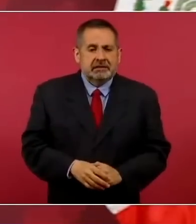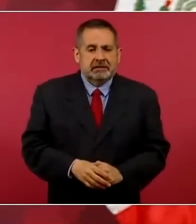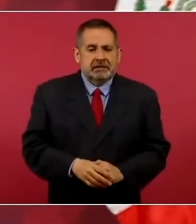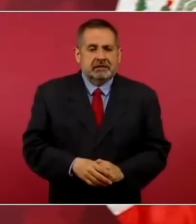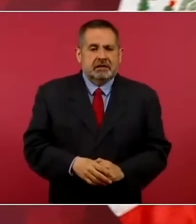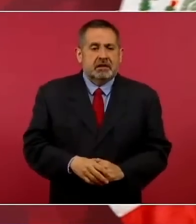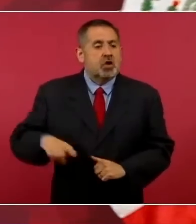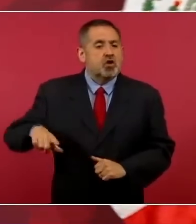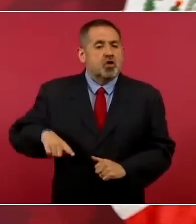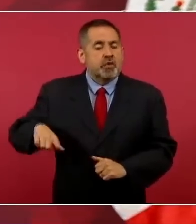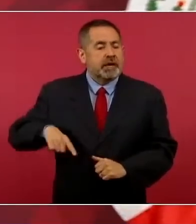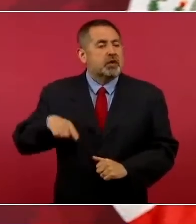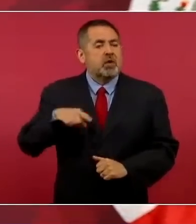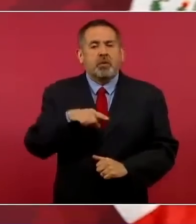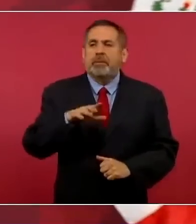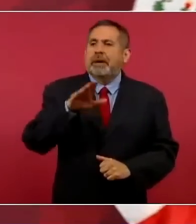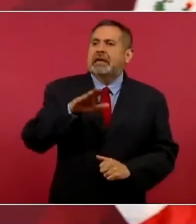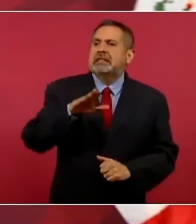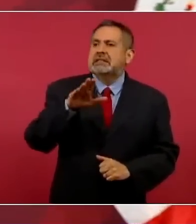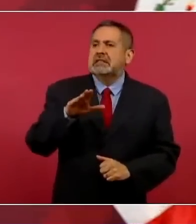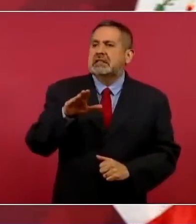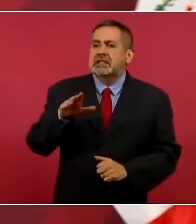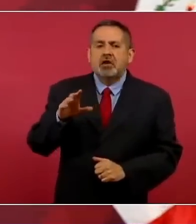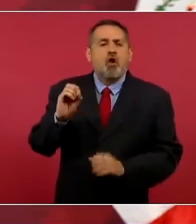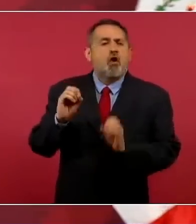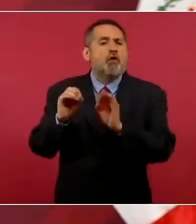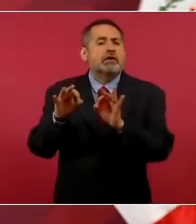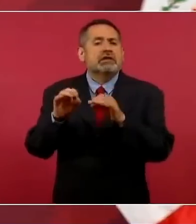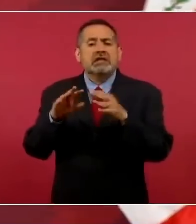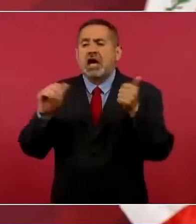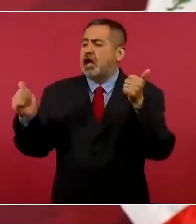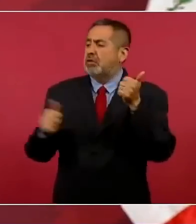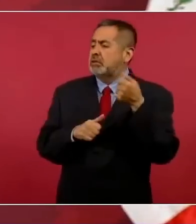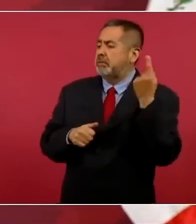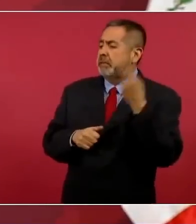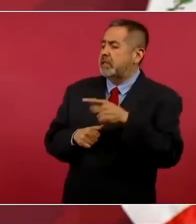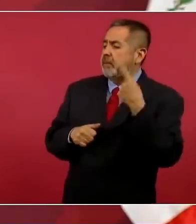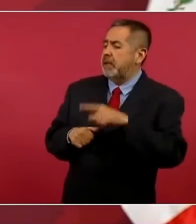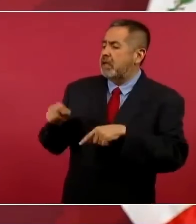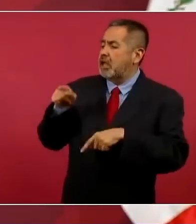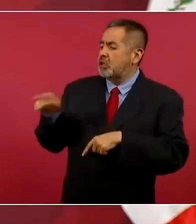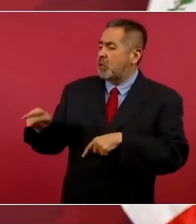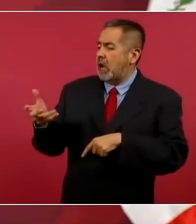Ya el gobierno es un comité al servicio de unos cuantos.